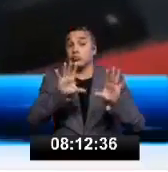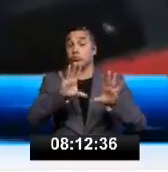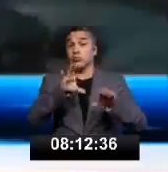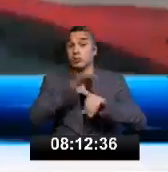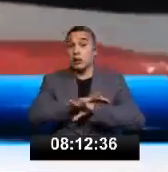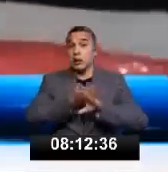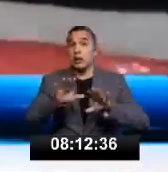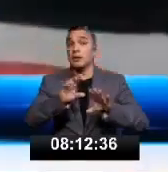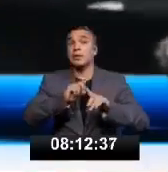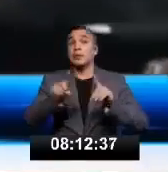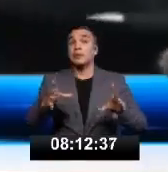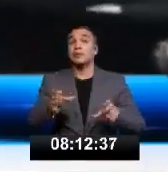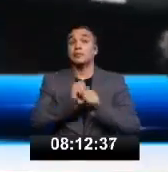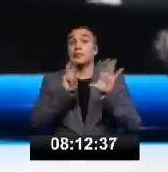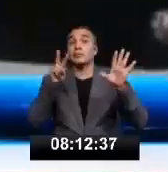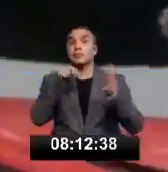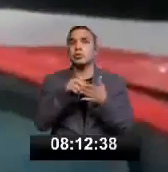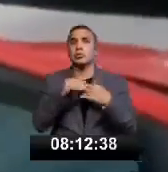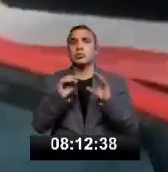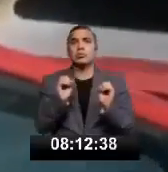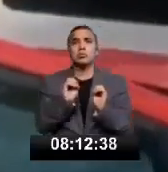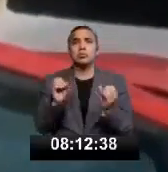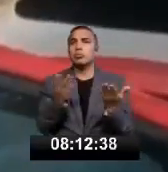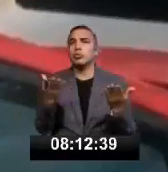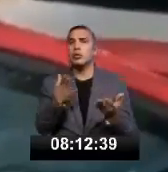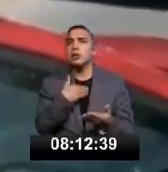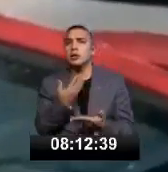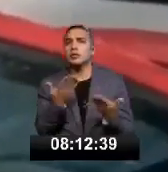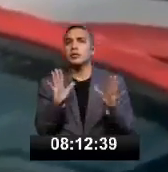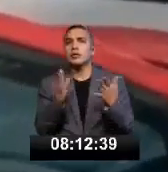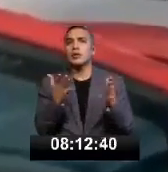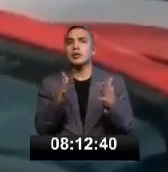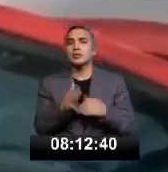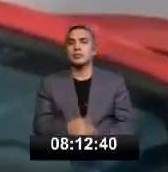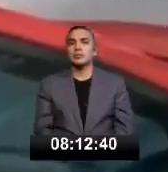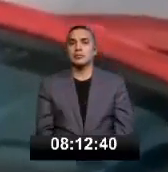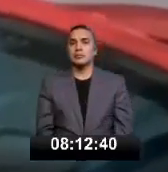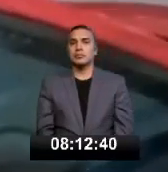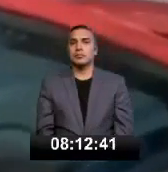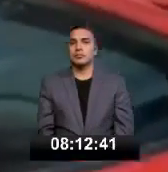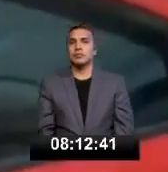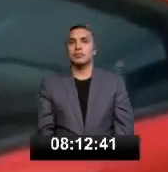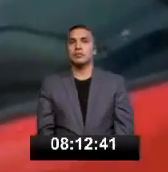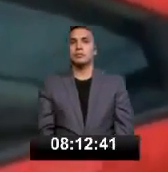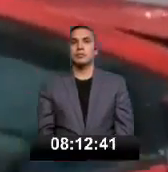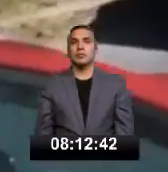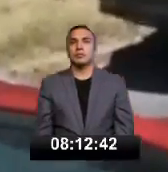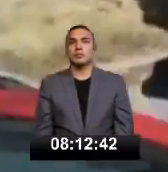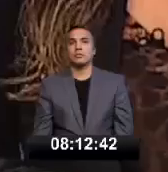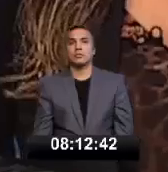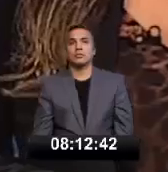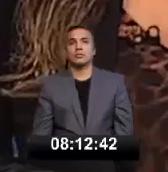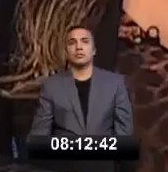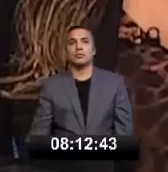delictiva, no se recuperaron los $7,000 que habrían robado. Fernando Escurra, TC Televisión.